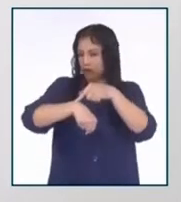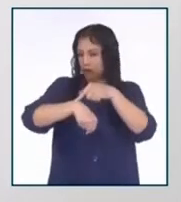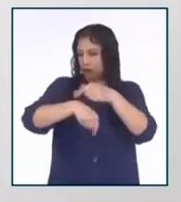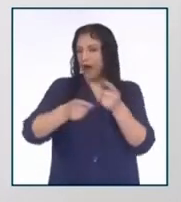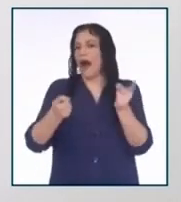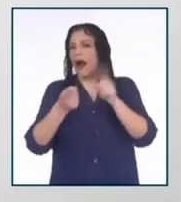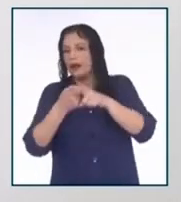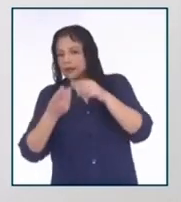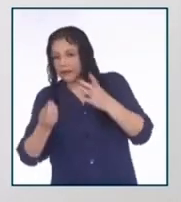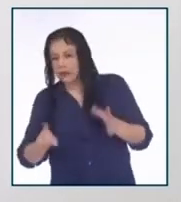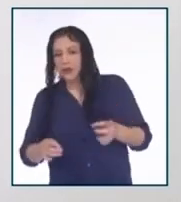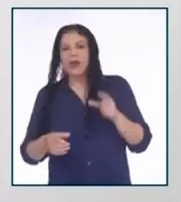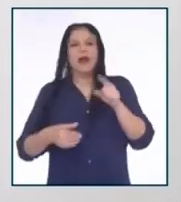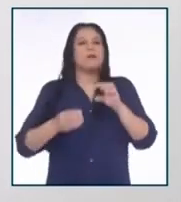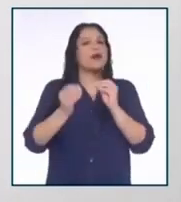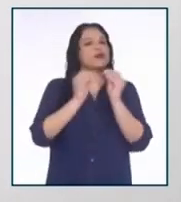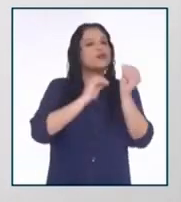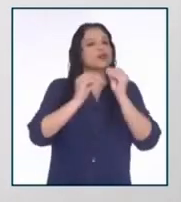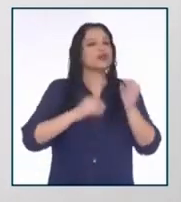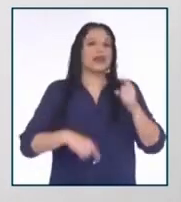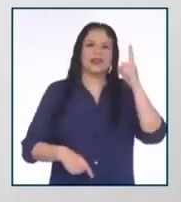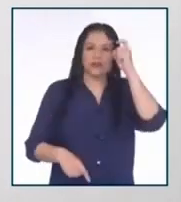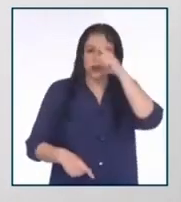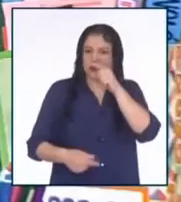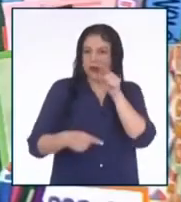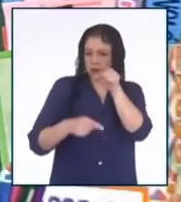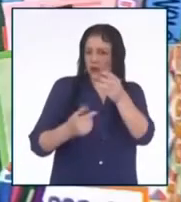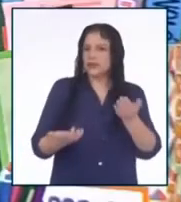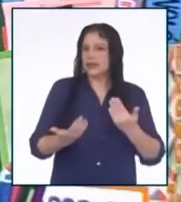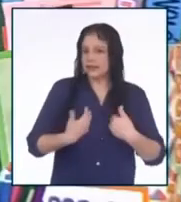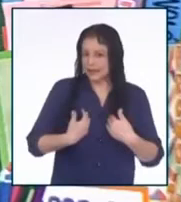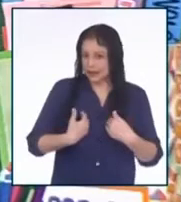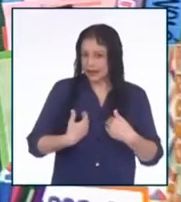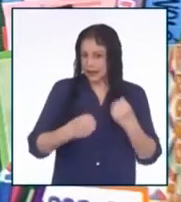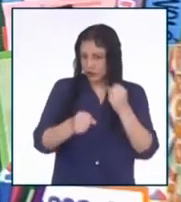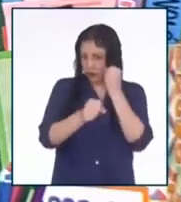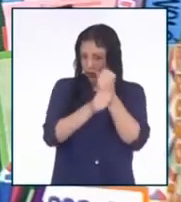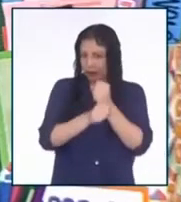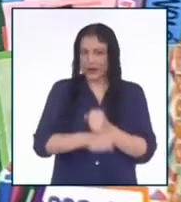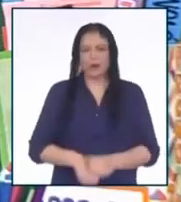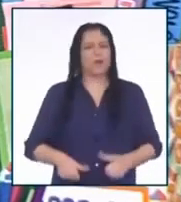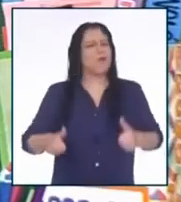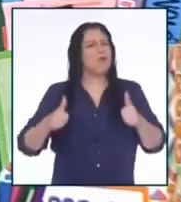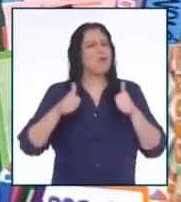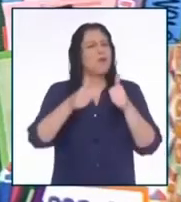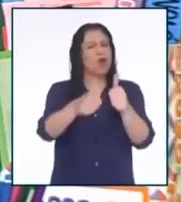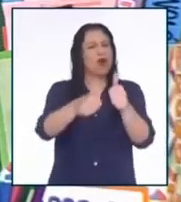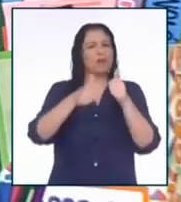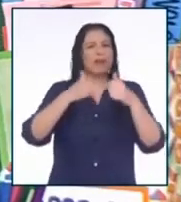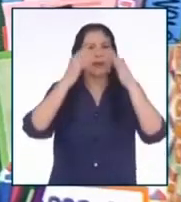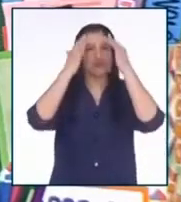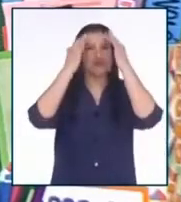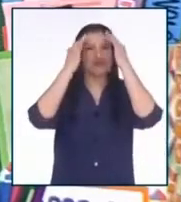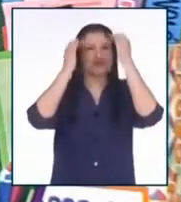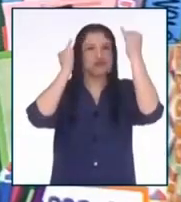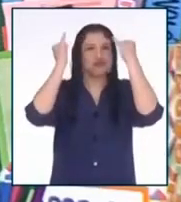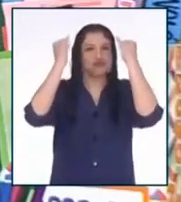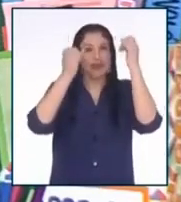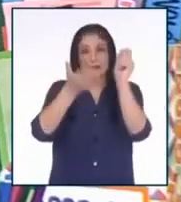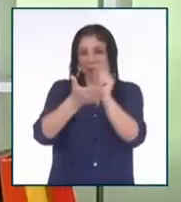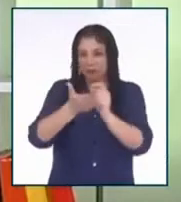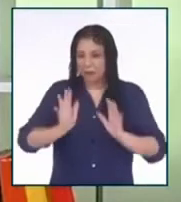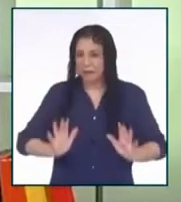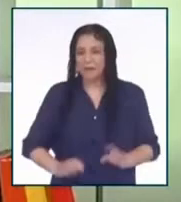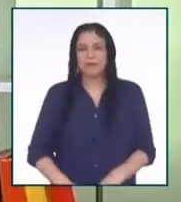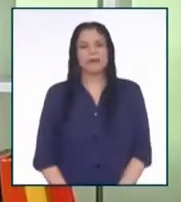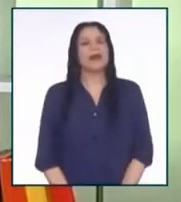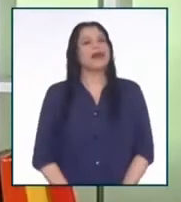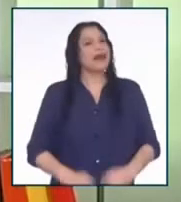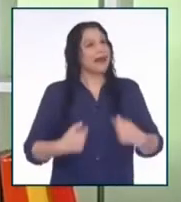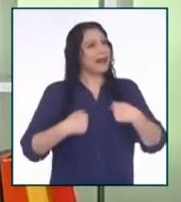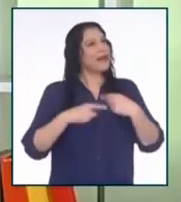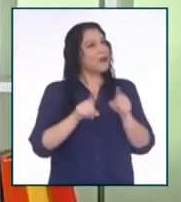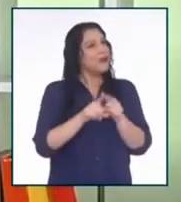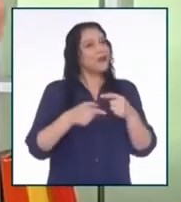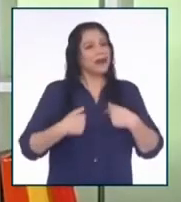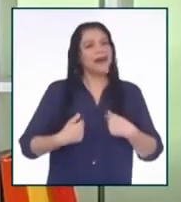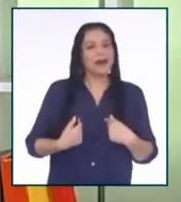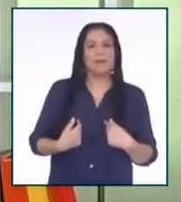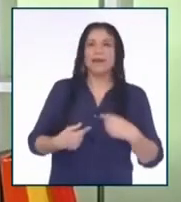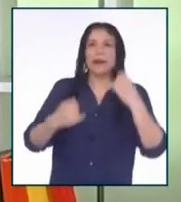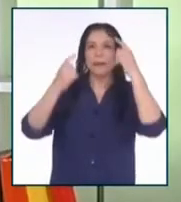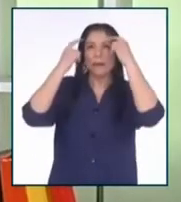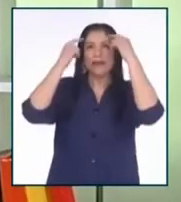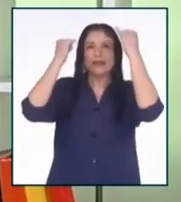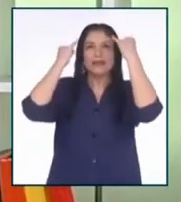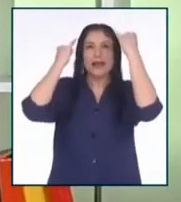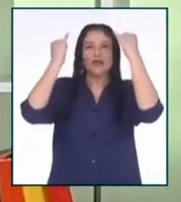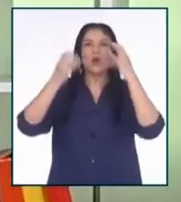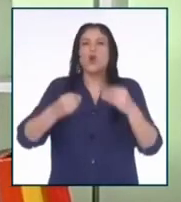para resolver las dificultades que tengan. ¡Excelente! Ya se me van viniendo varias ideas a la cabeza. A mí también se me están